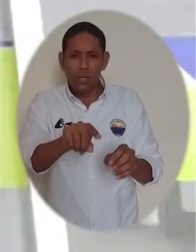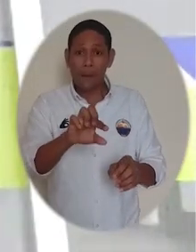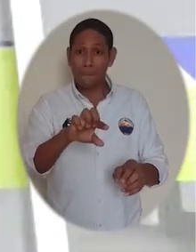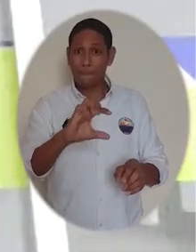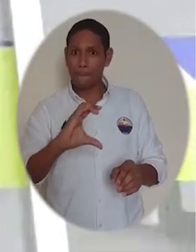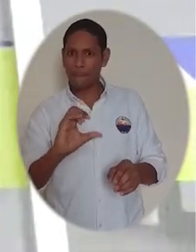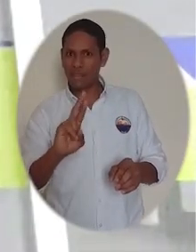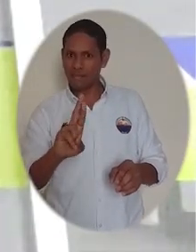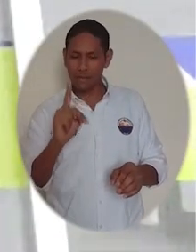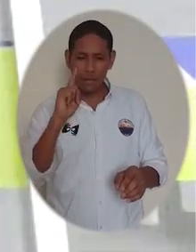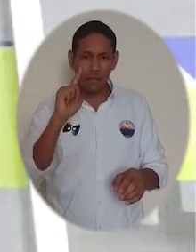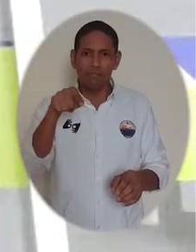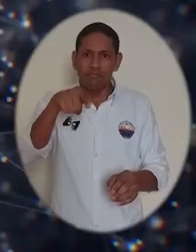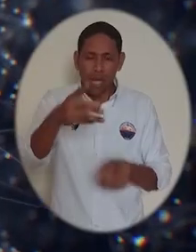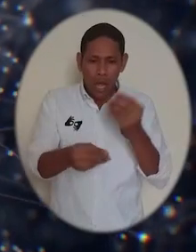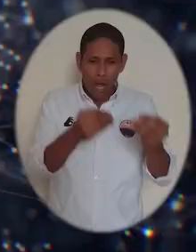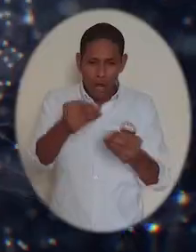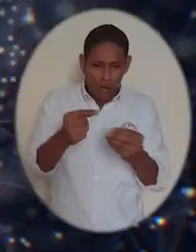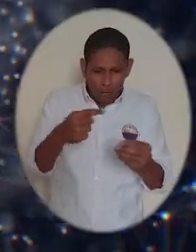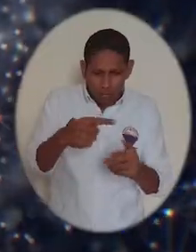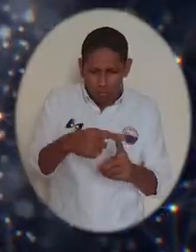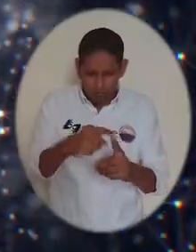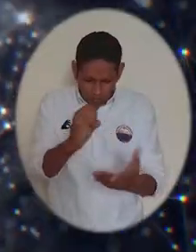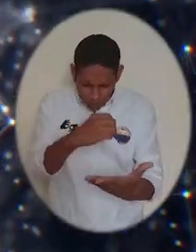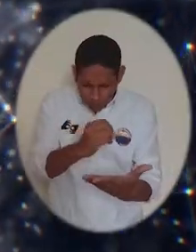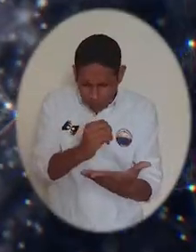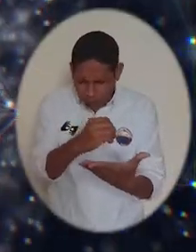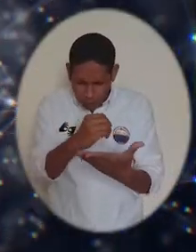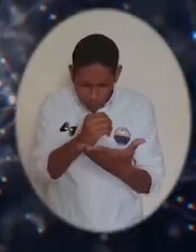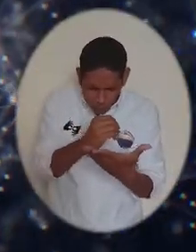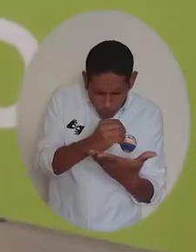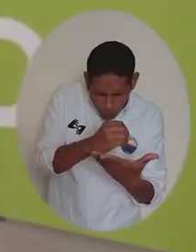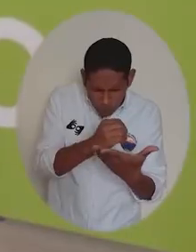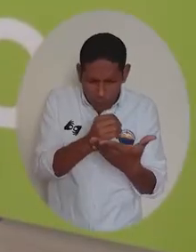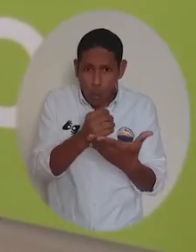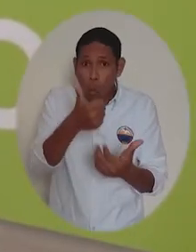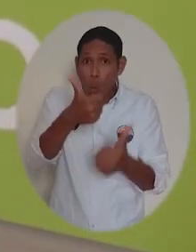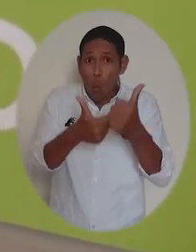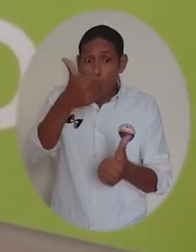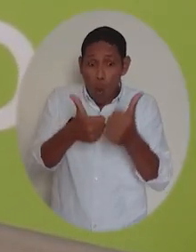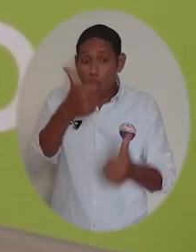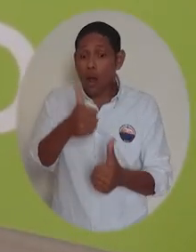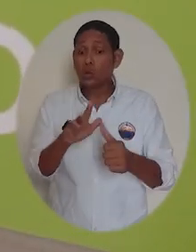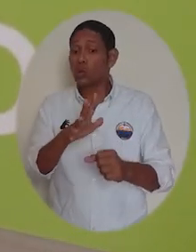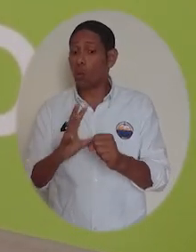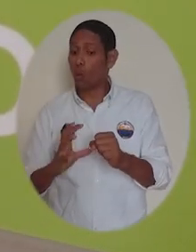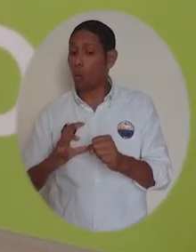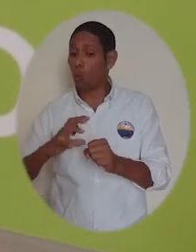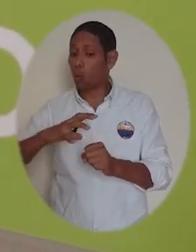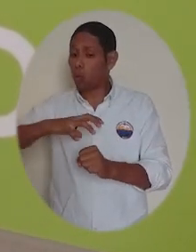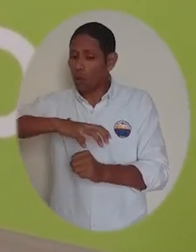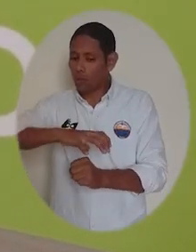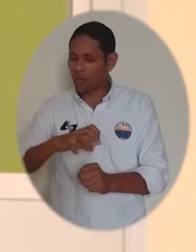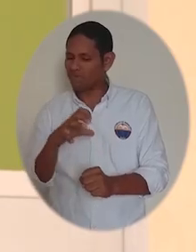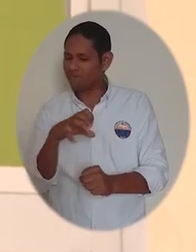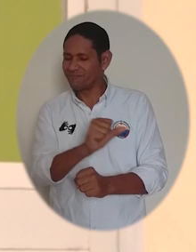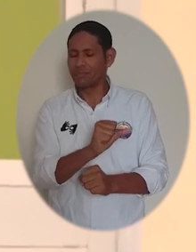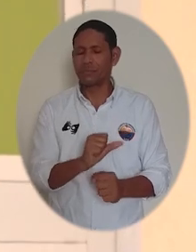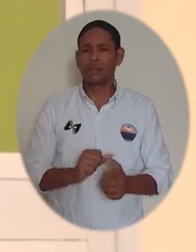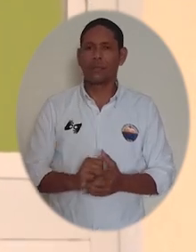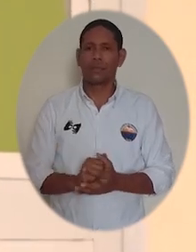específicamente la identificación de los genes que están asociados para la detección del COVID-19. En este escenario también